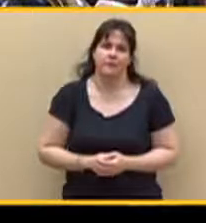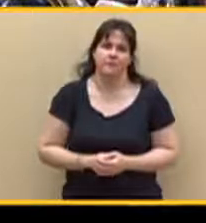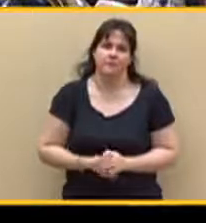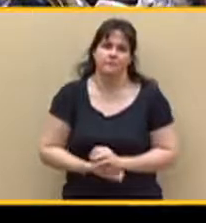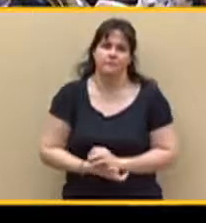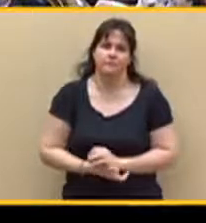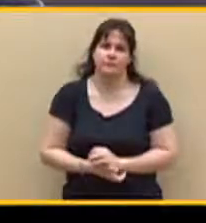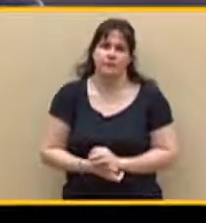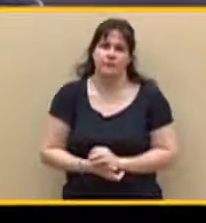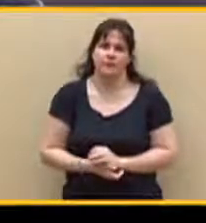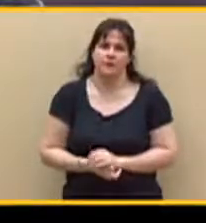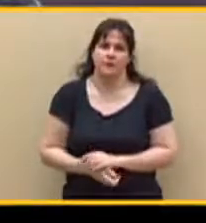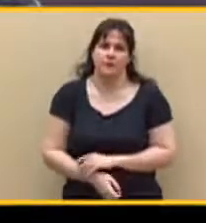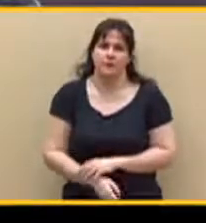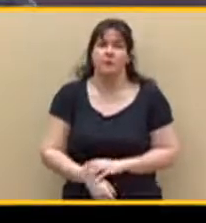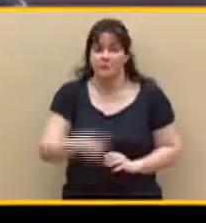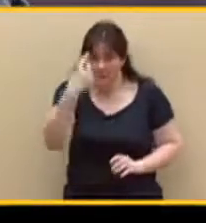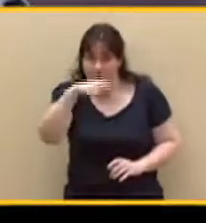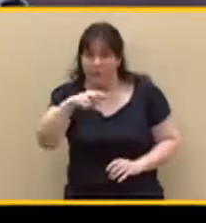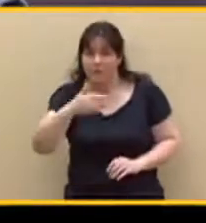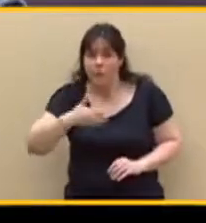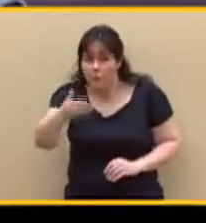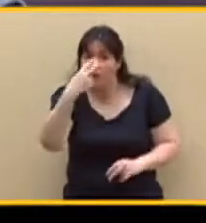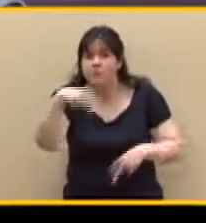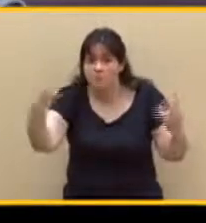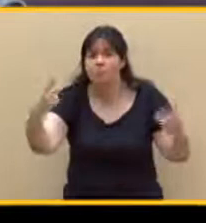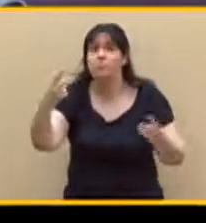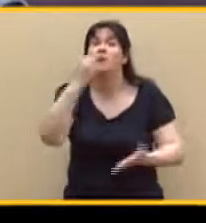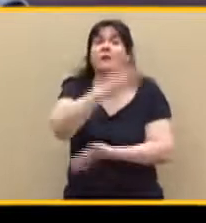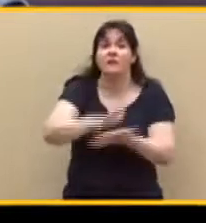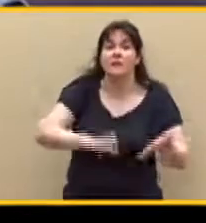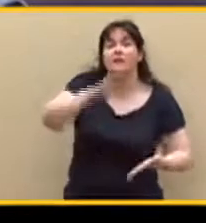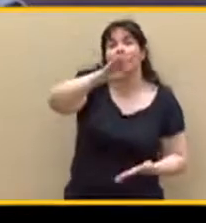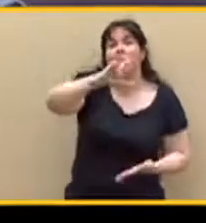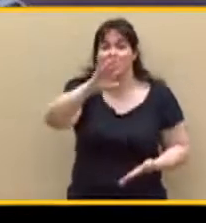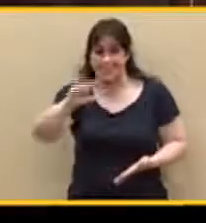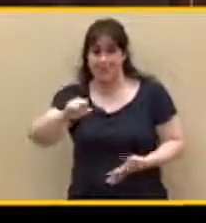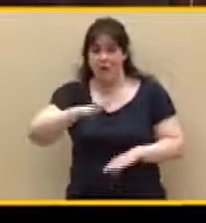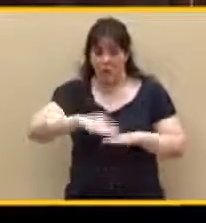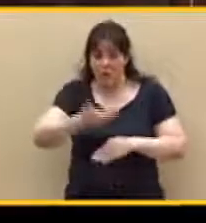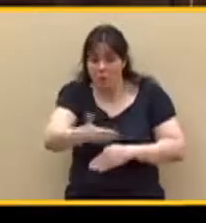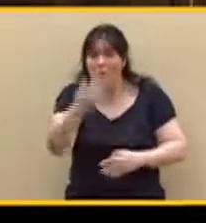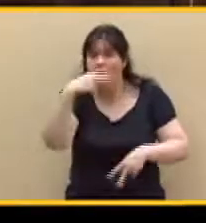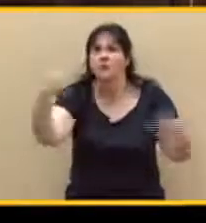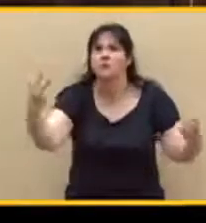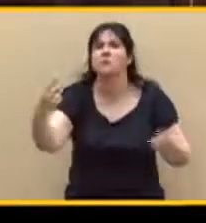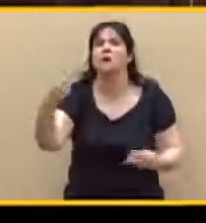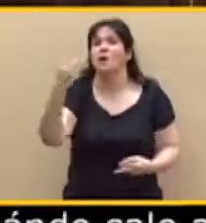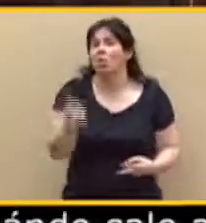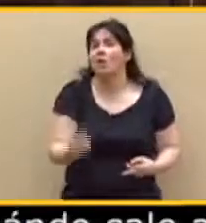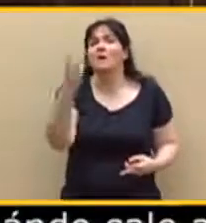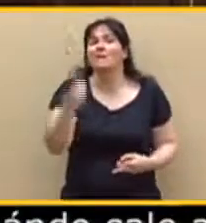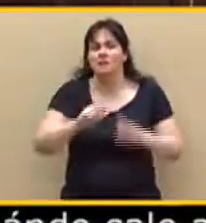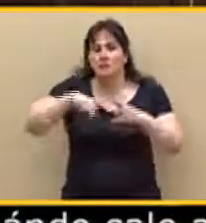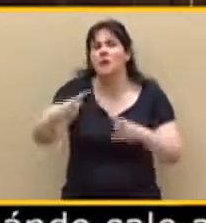¿saben cuándo se publica el informe PISA? ¿Cuándo sale a la luz el informe PISA? Unos días después de conocer los resultados de las